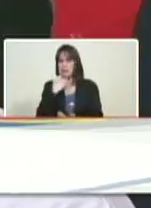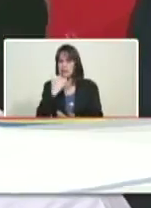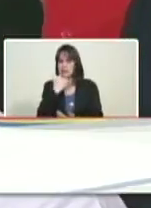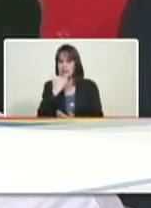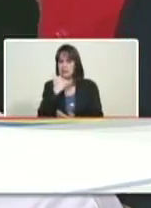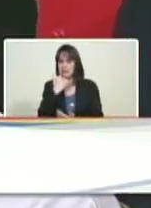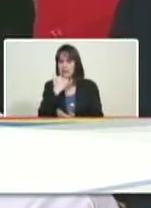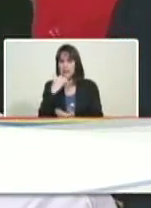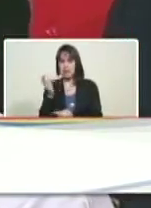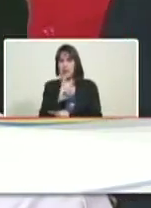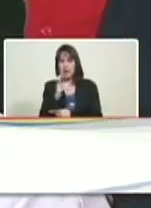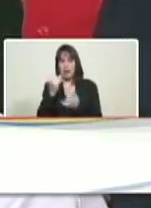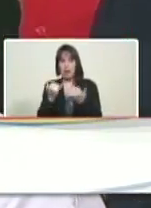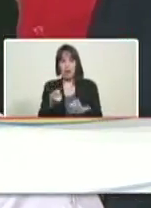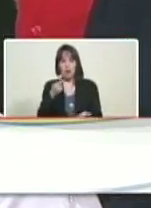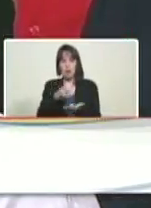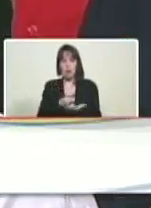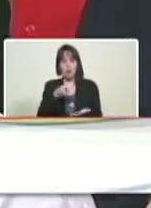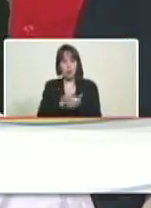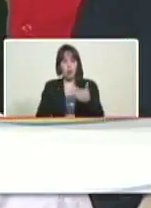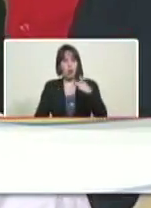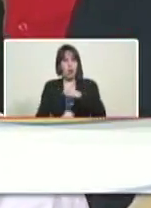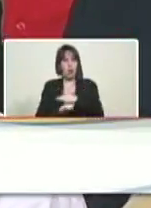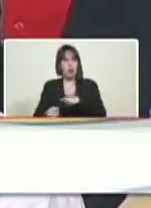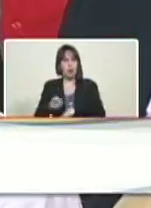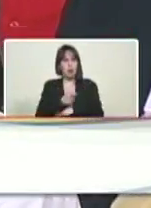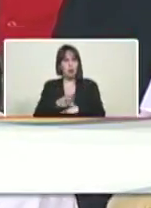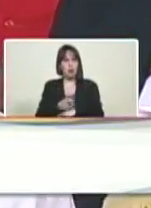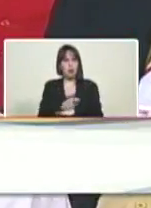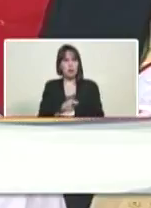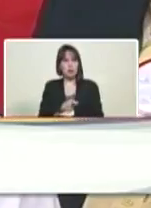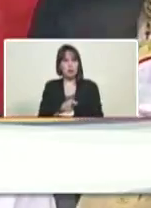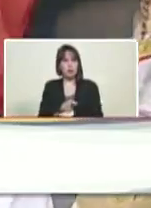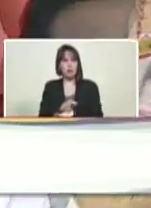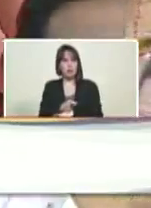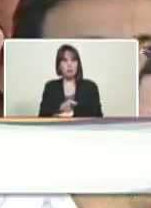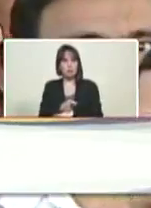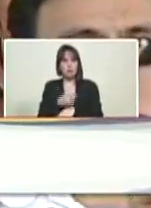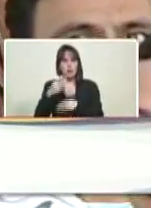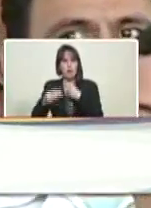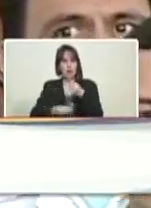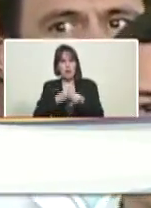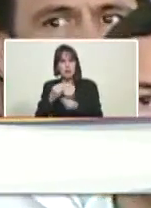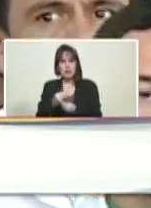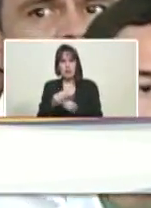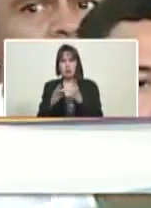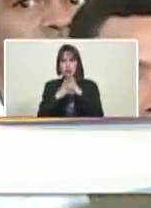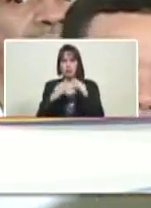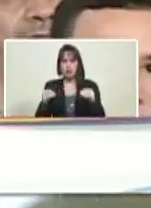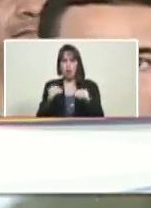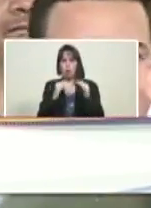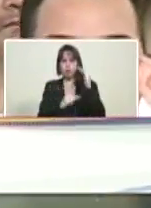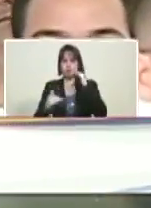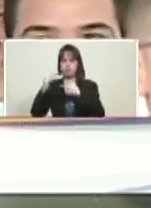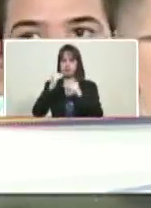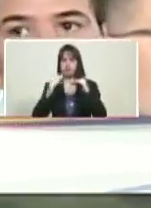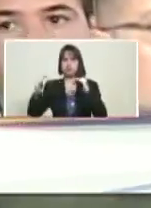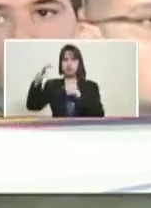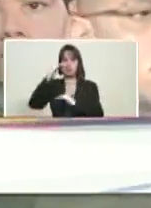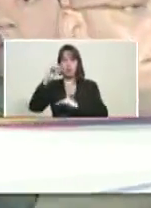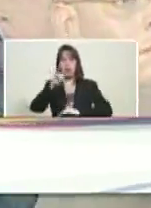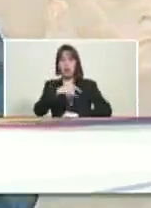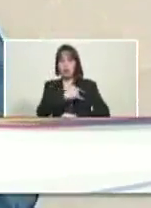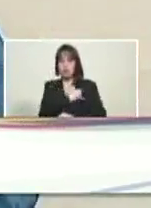automática, con apoyo y financiamiento del Estado, a hacer las especializaciones que necesita el país